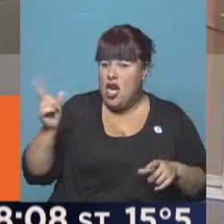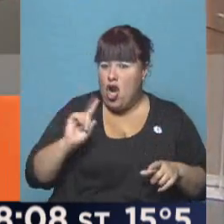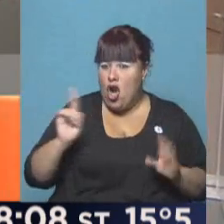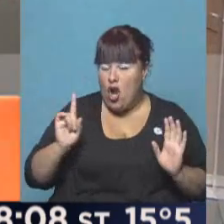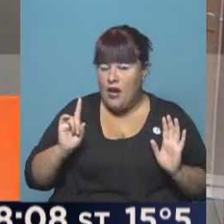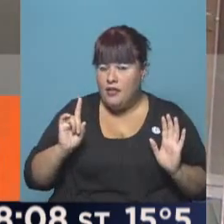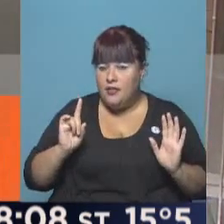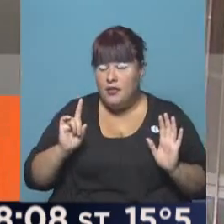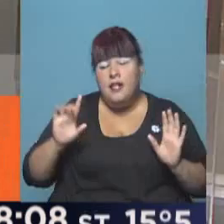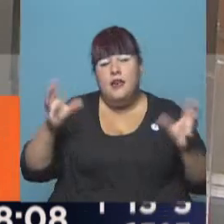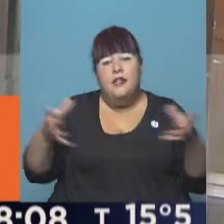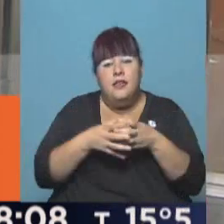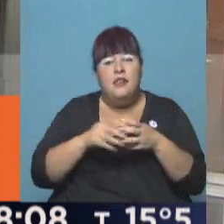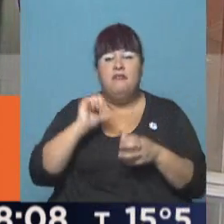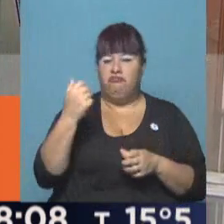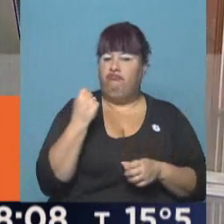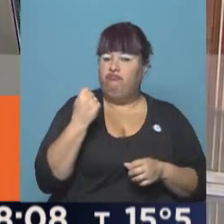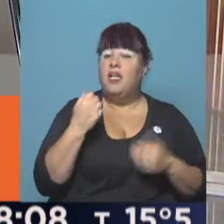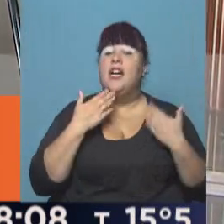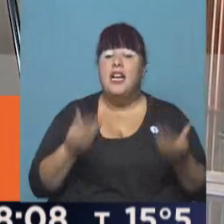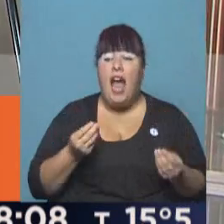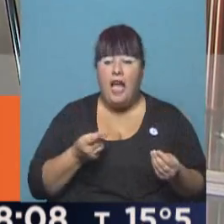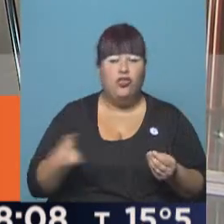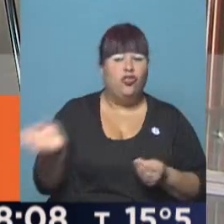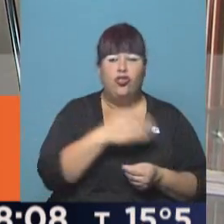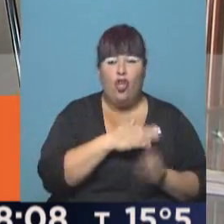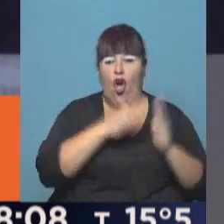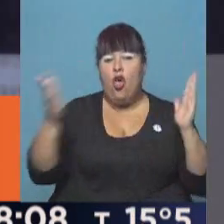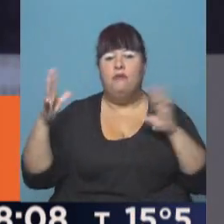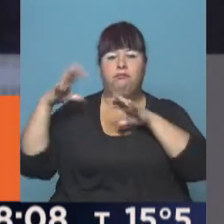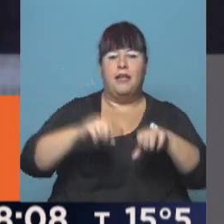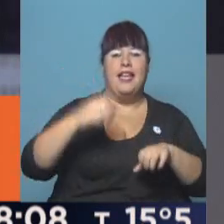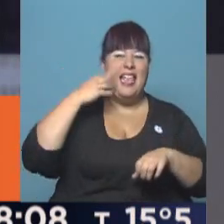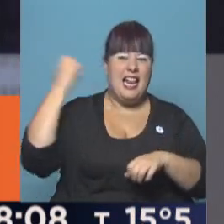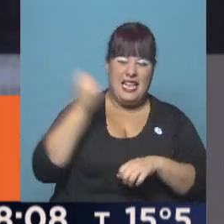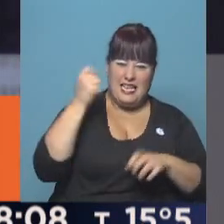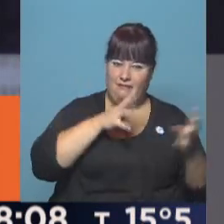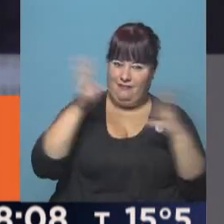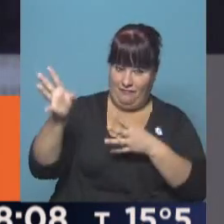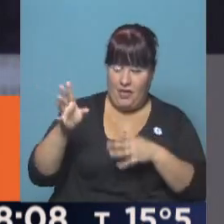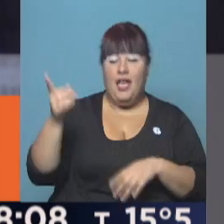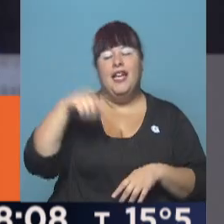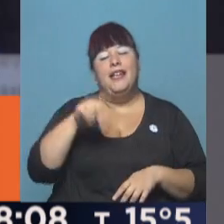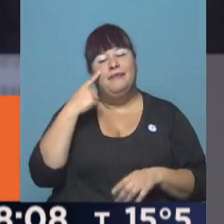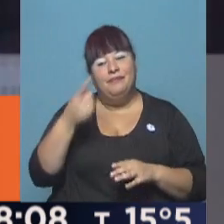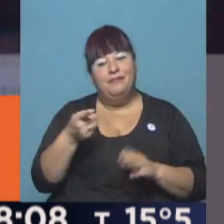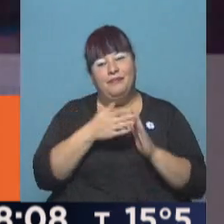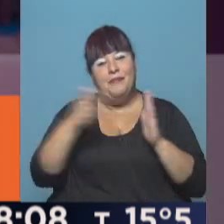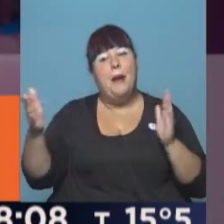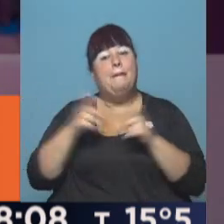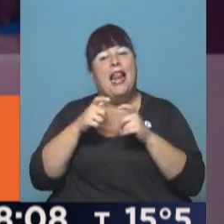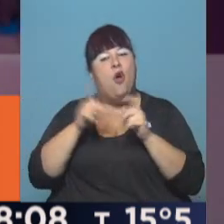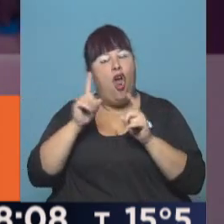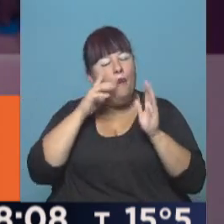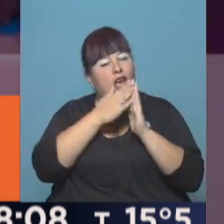fortuna y que han ganado su prestigio prácticamente todos durante las invasiones inglesas. Entonces, cuando vos mirás la película y no la